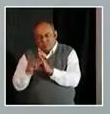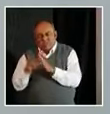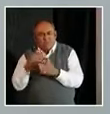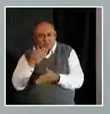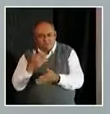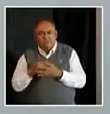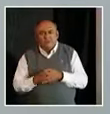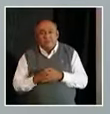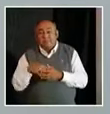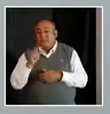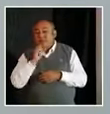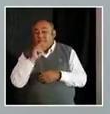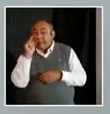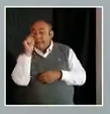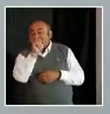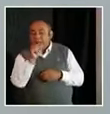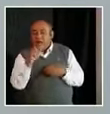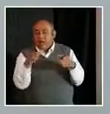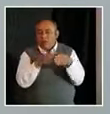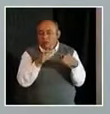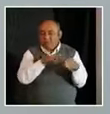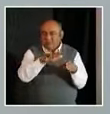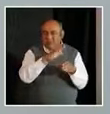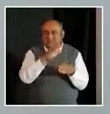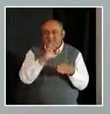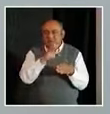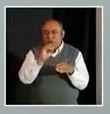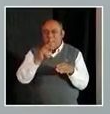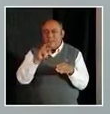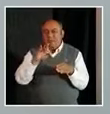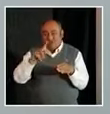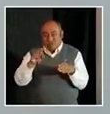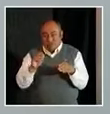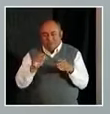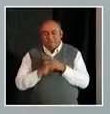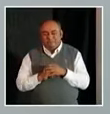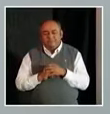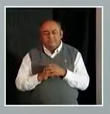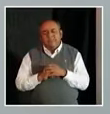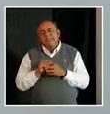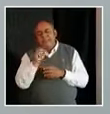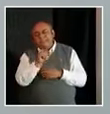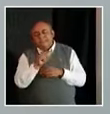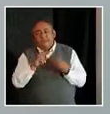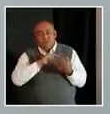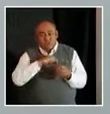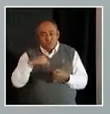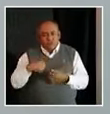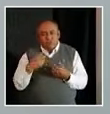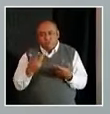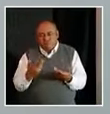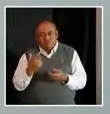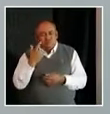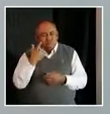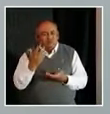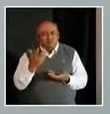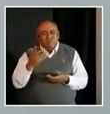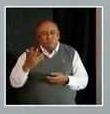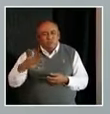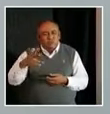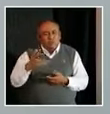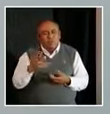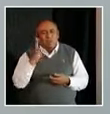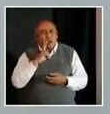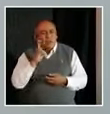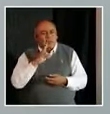caso de Cerro Prieto que también tenemos que señalar. Buscamos, por razones de racionalidad en el consumo